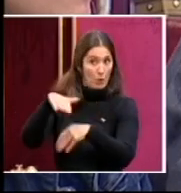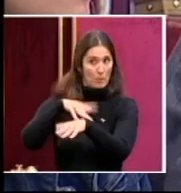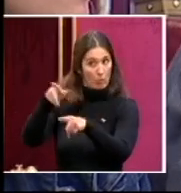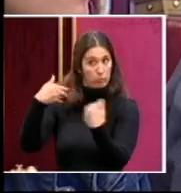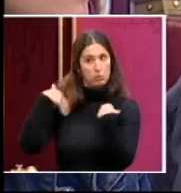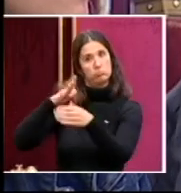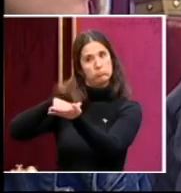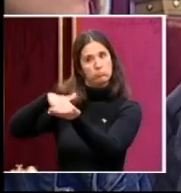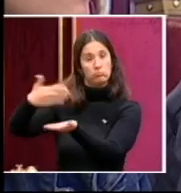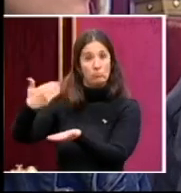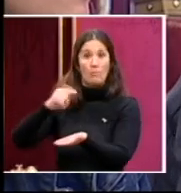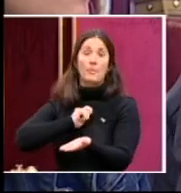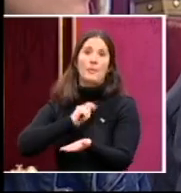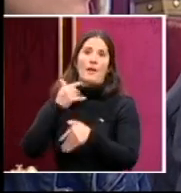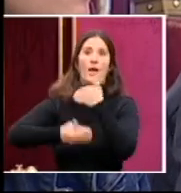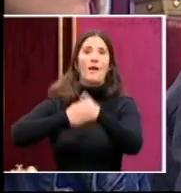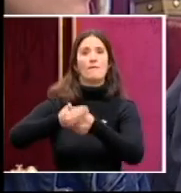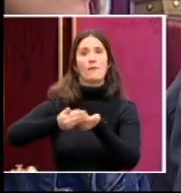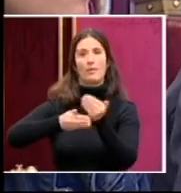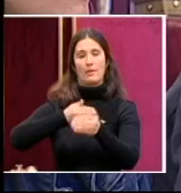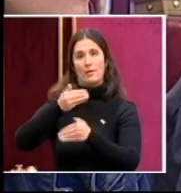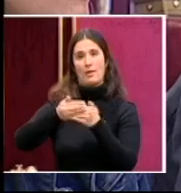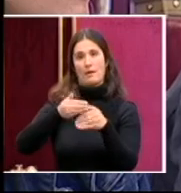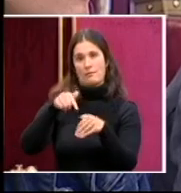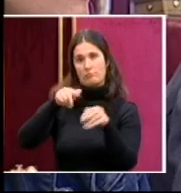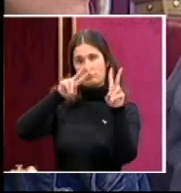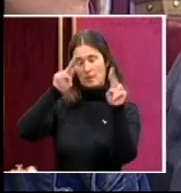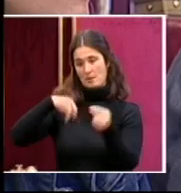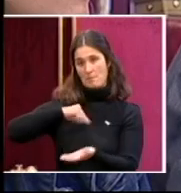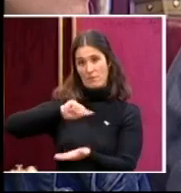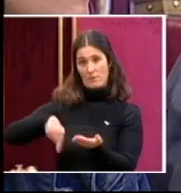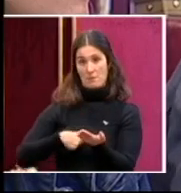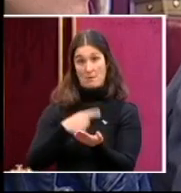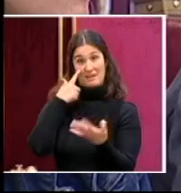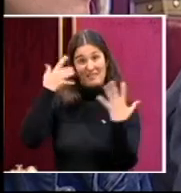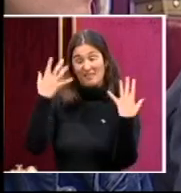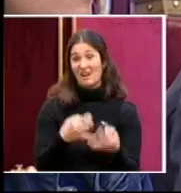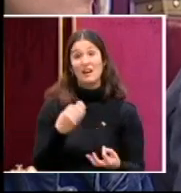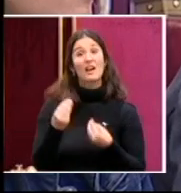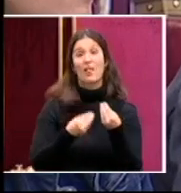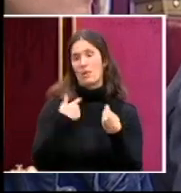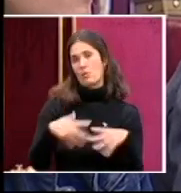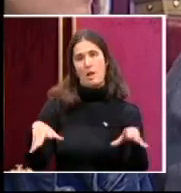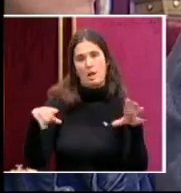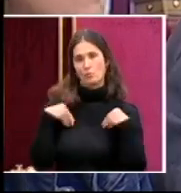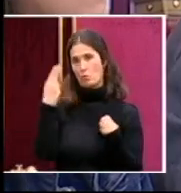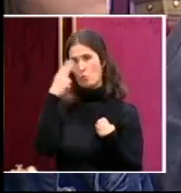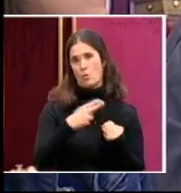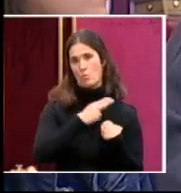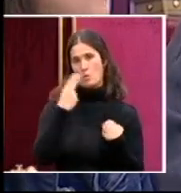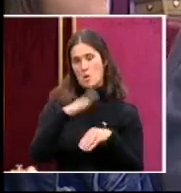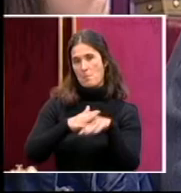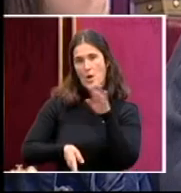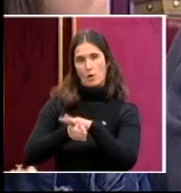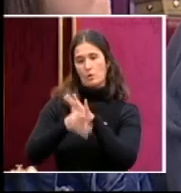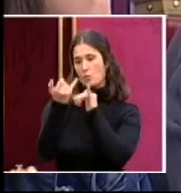administraciones y poder avanzar en esta firma, ¿no? Que en realidad lo que hacemos es asumir un compromiso para seguir una